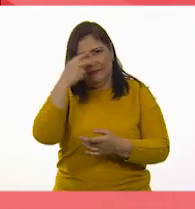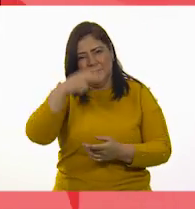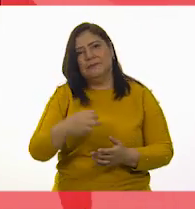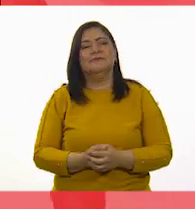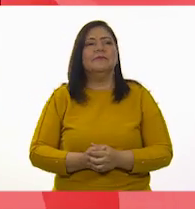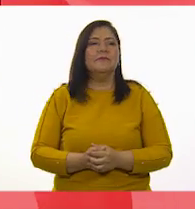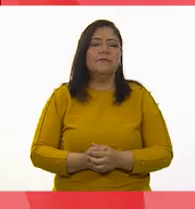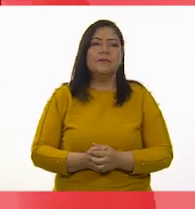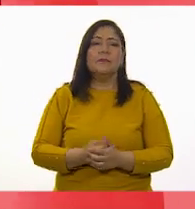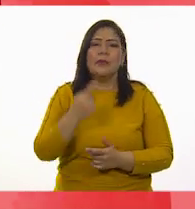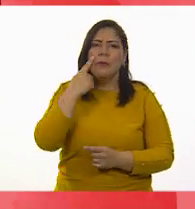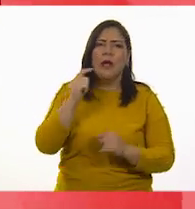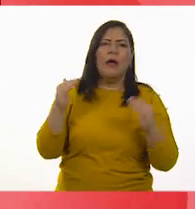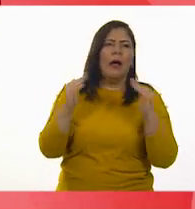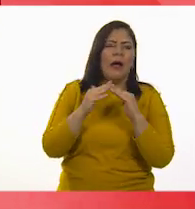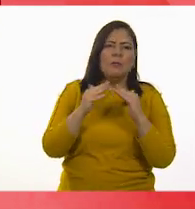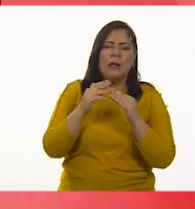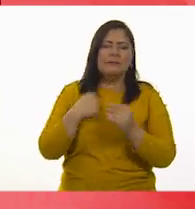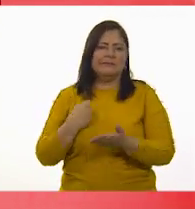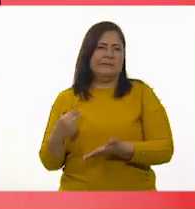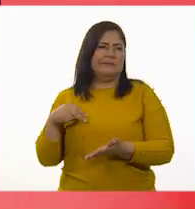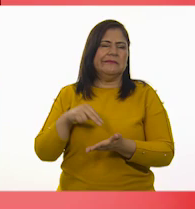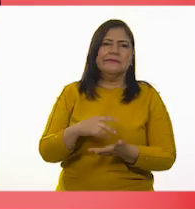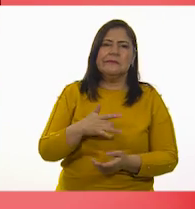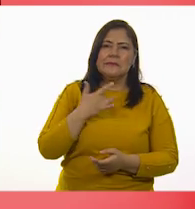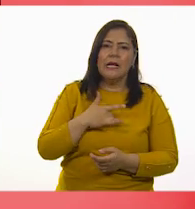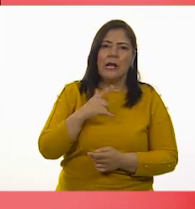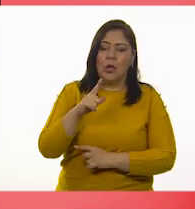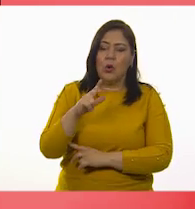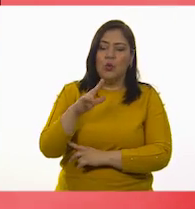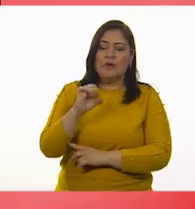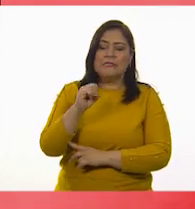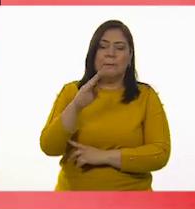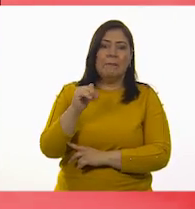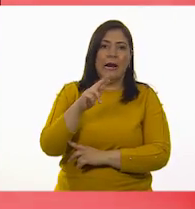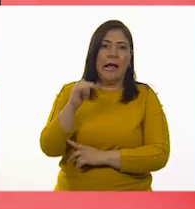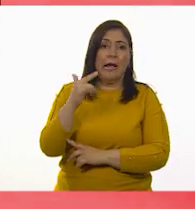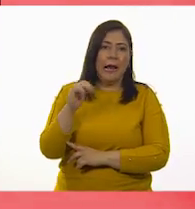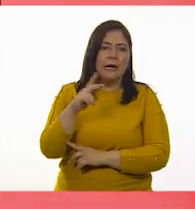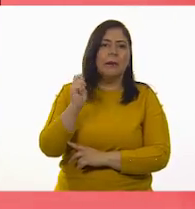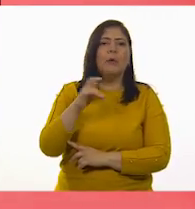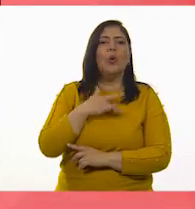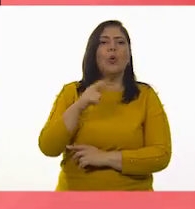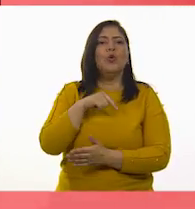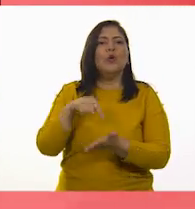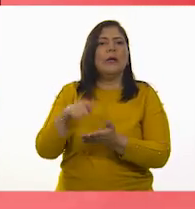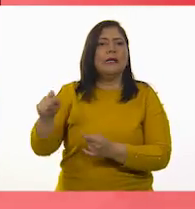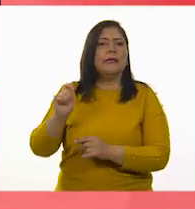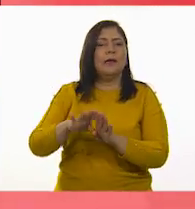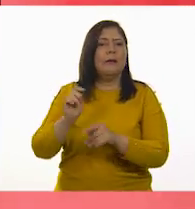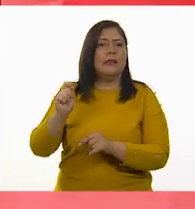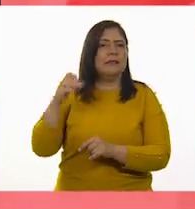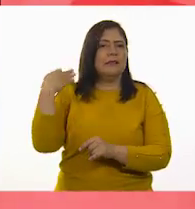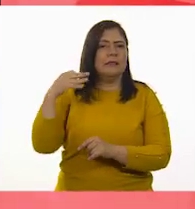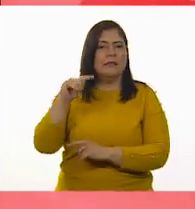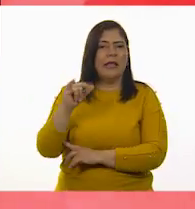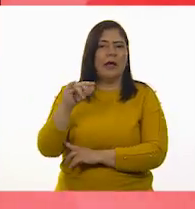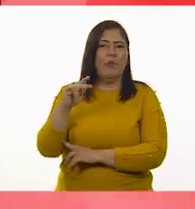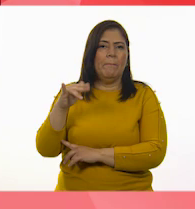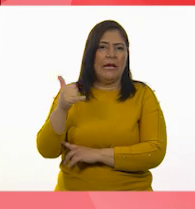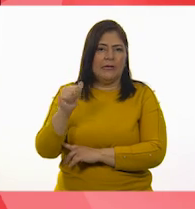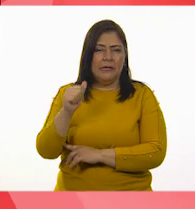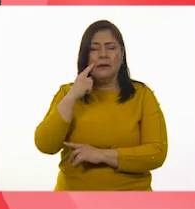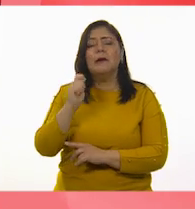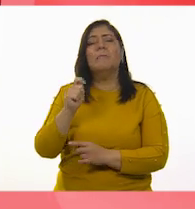Una casa que siempre nos hace sentir en nuestro hogar es la de Luis Barragán. Su casa estudio en el barrio de Tacubaya es una obra viva que nos